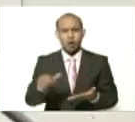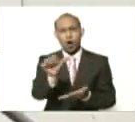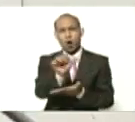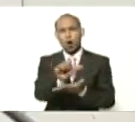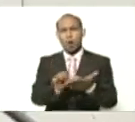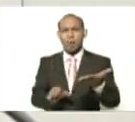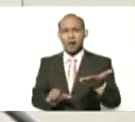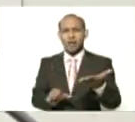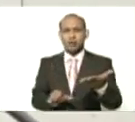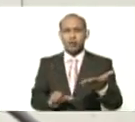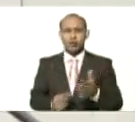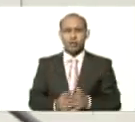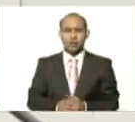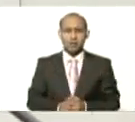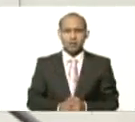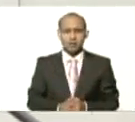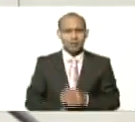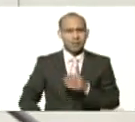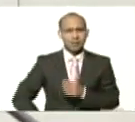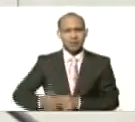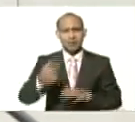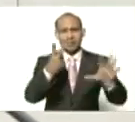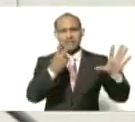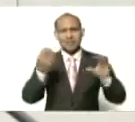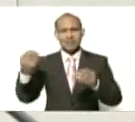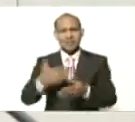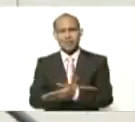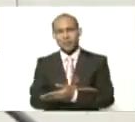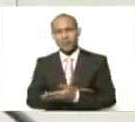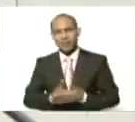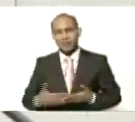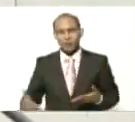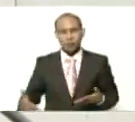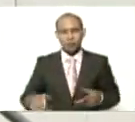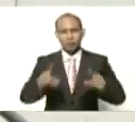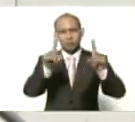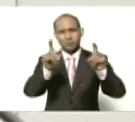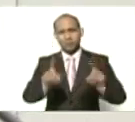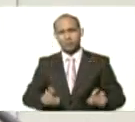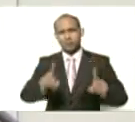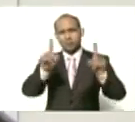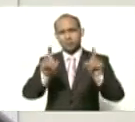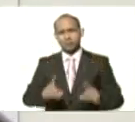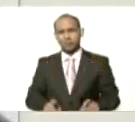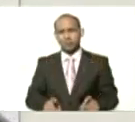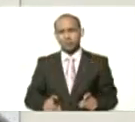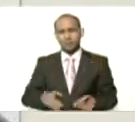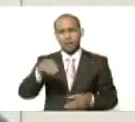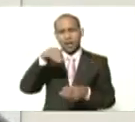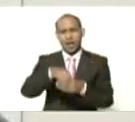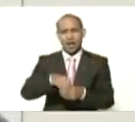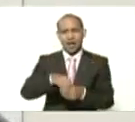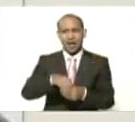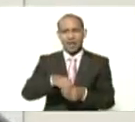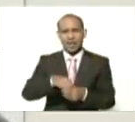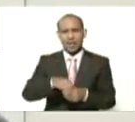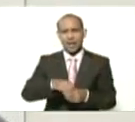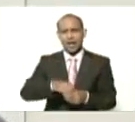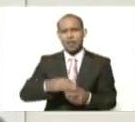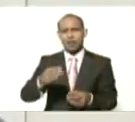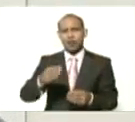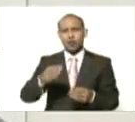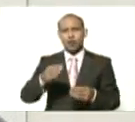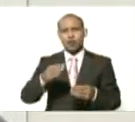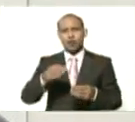operaciones y más de 700 millones de exámenes que se han hecho en el marco de la misión Barrio